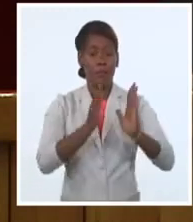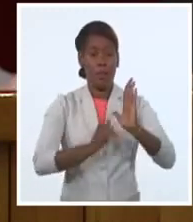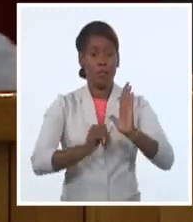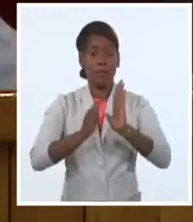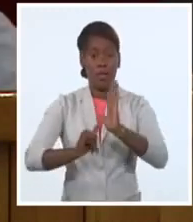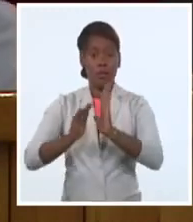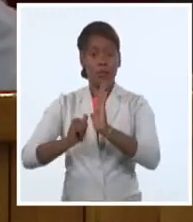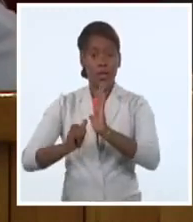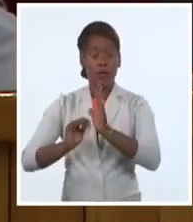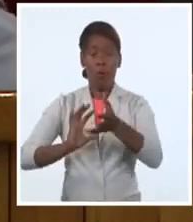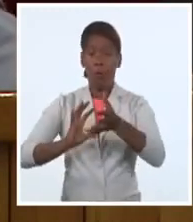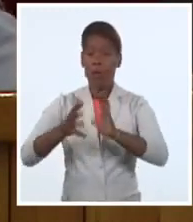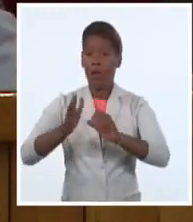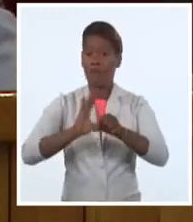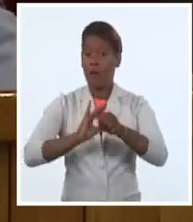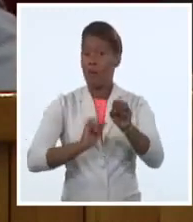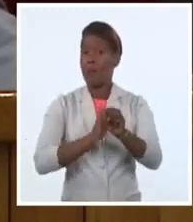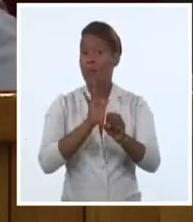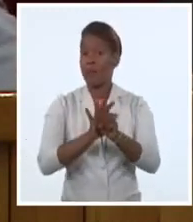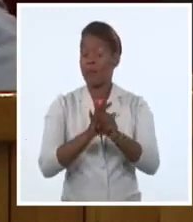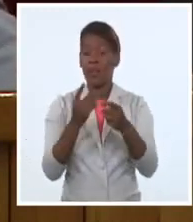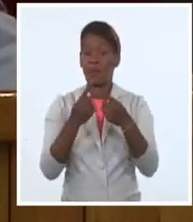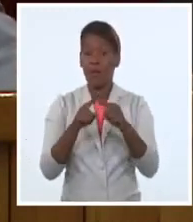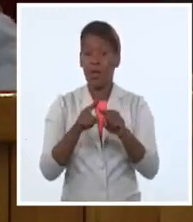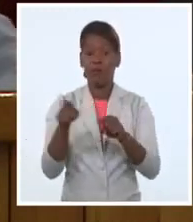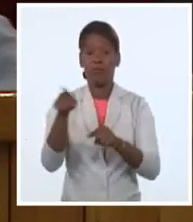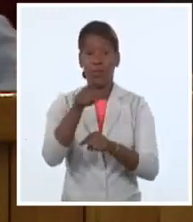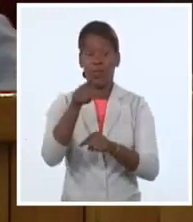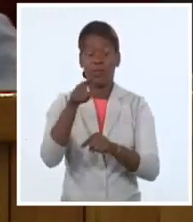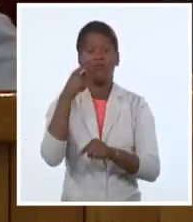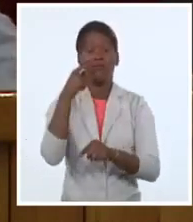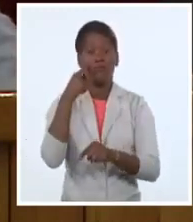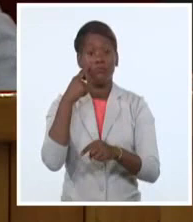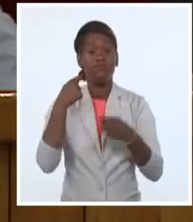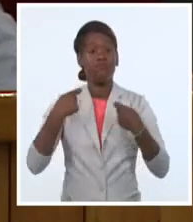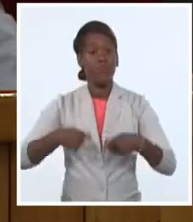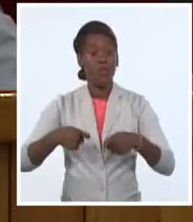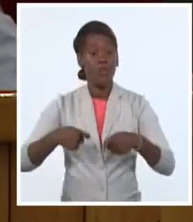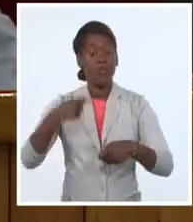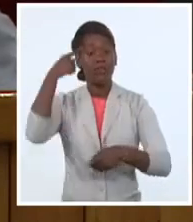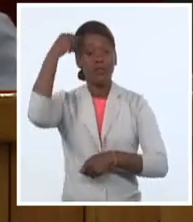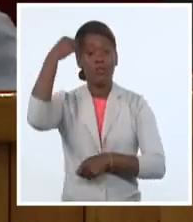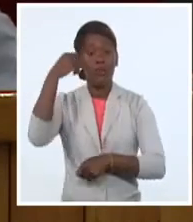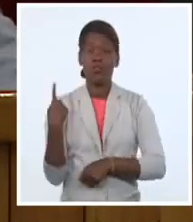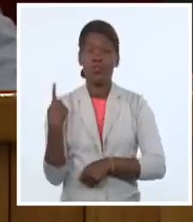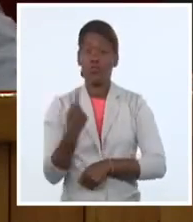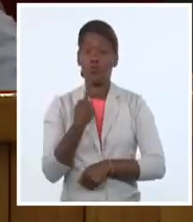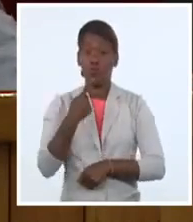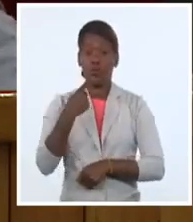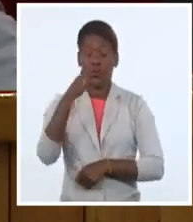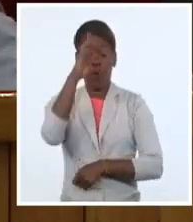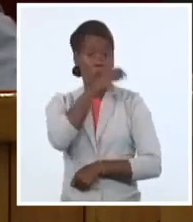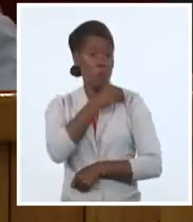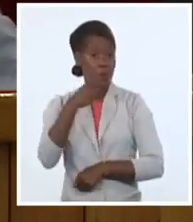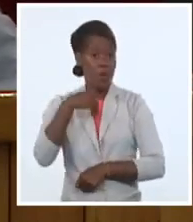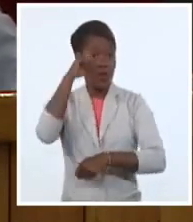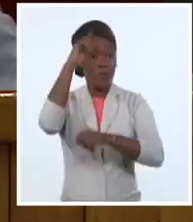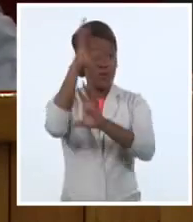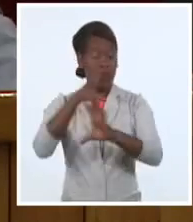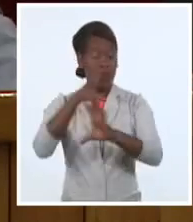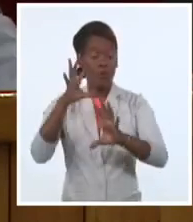pandemia son la mejor evidencia de cómo el Estado, apoyado en los científicos, el personal de la salud,